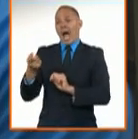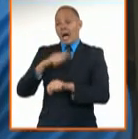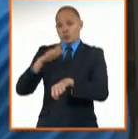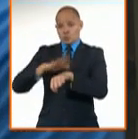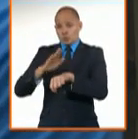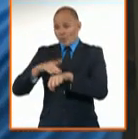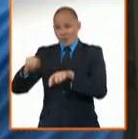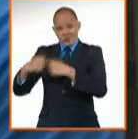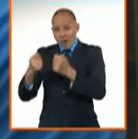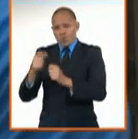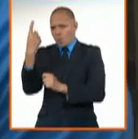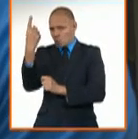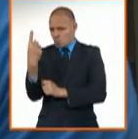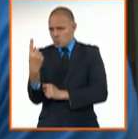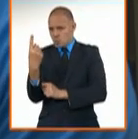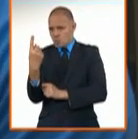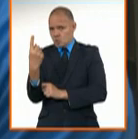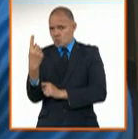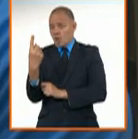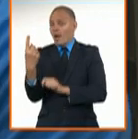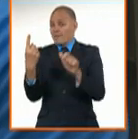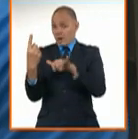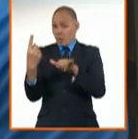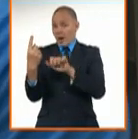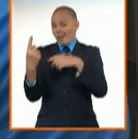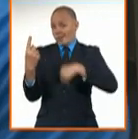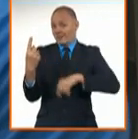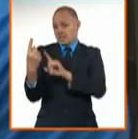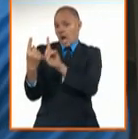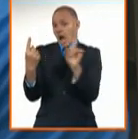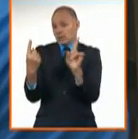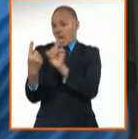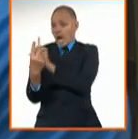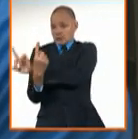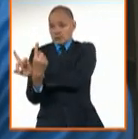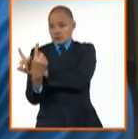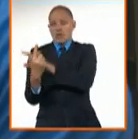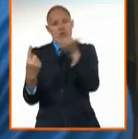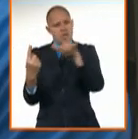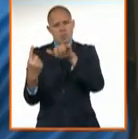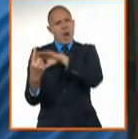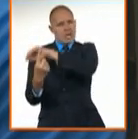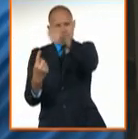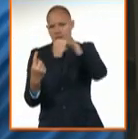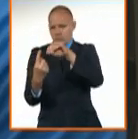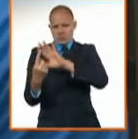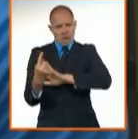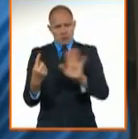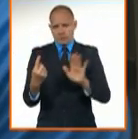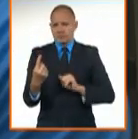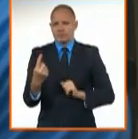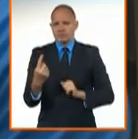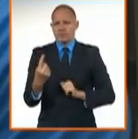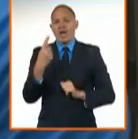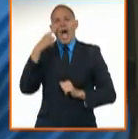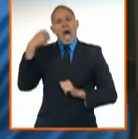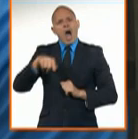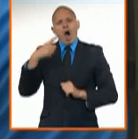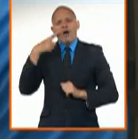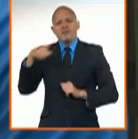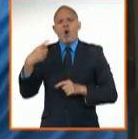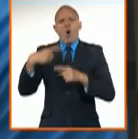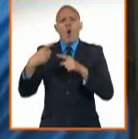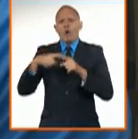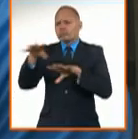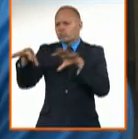descargadores valvulares que constituyen los pararrayos de esta línea de atención sin mayores consecuencias en el resto de la instalación